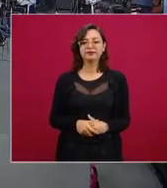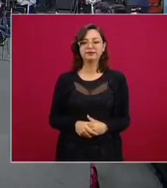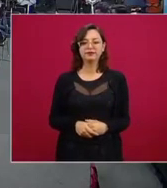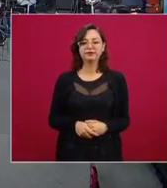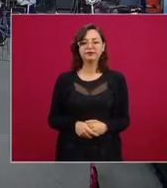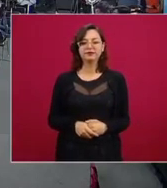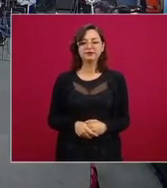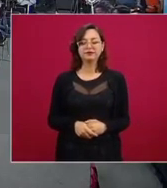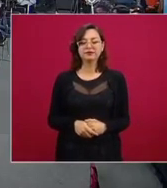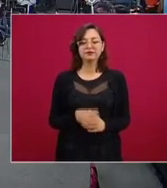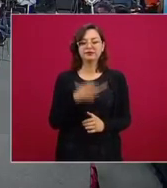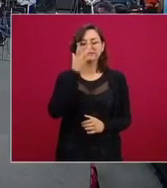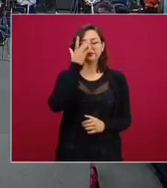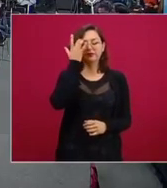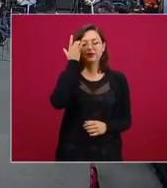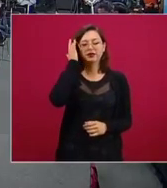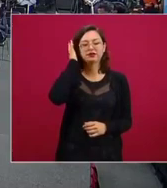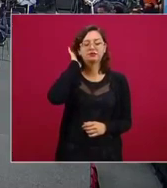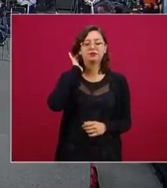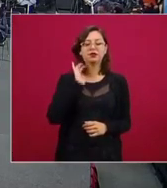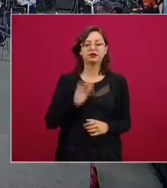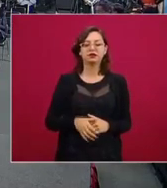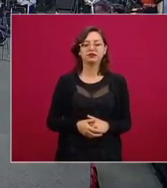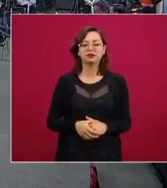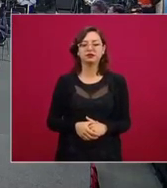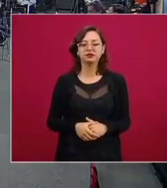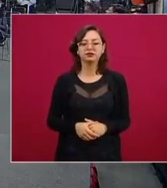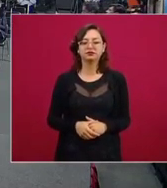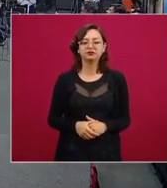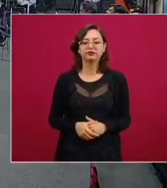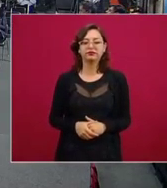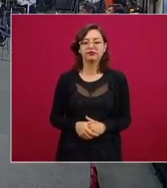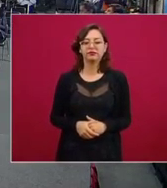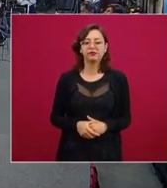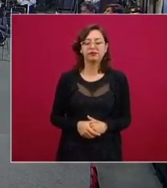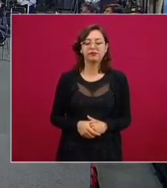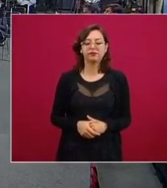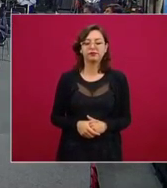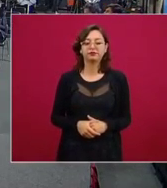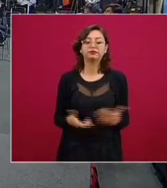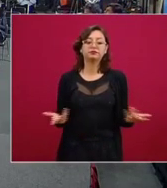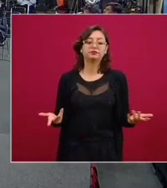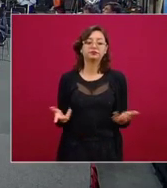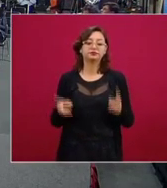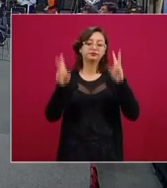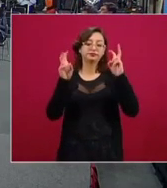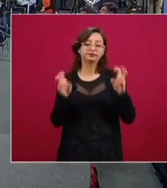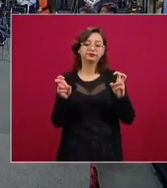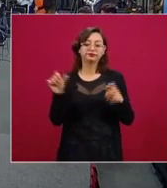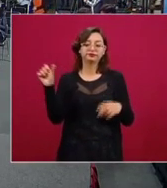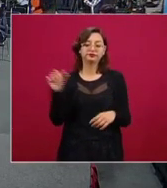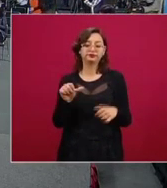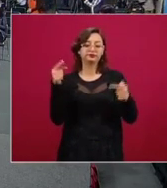Pues, señores, así las cosas, ¿eh? Híjoles. Pues ese es el programa de hoy.